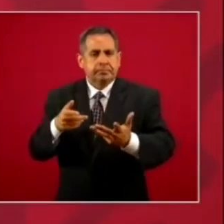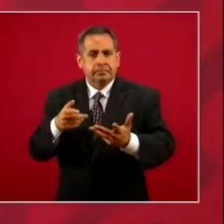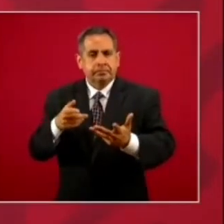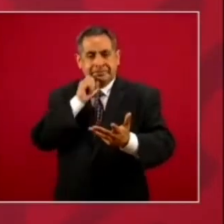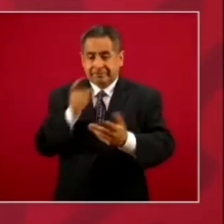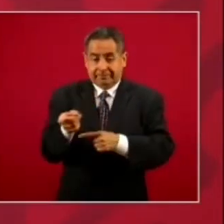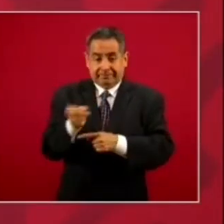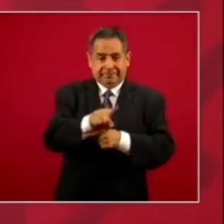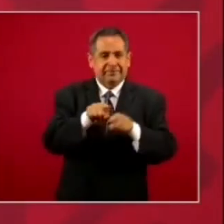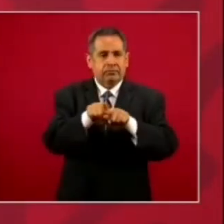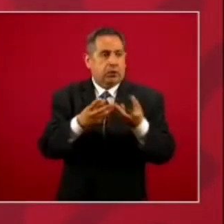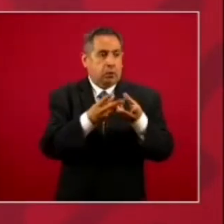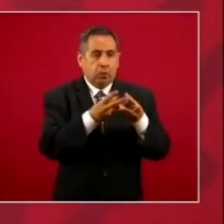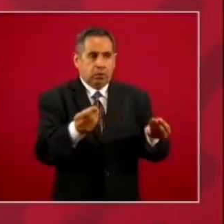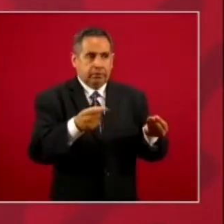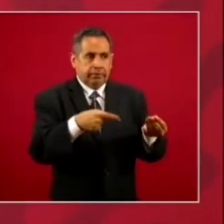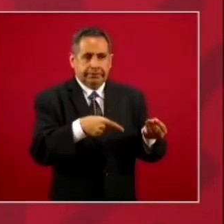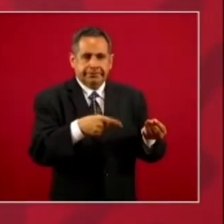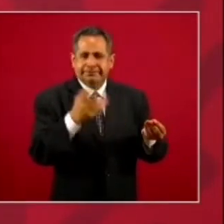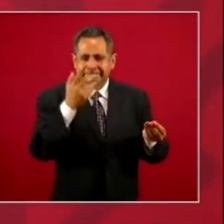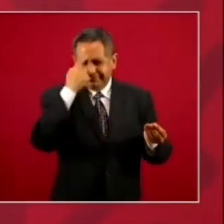por el hermano desaparecido.